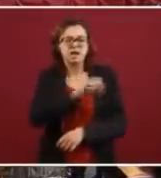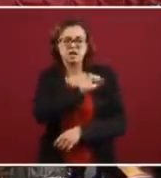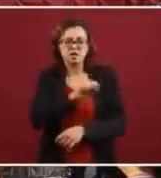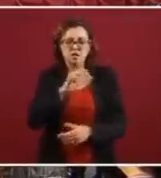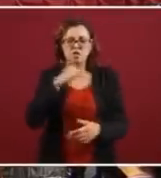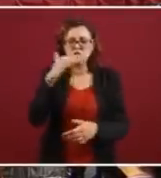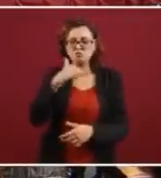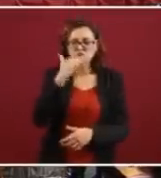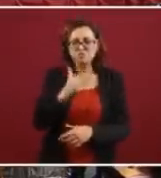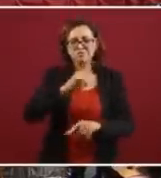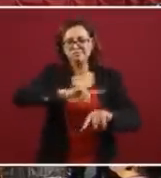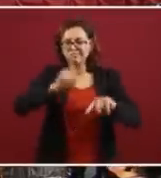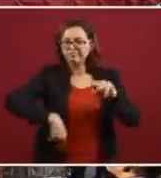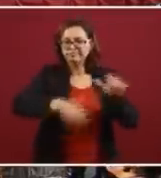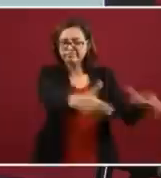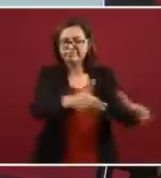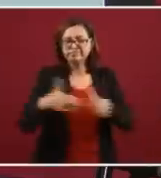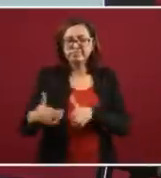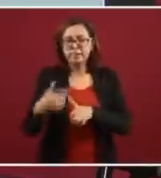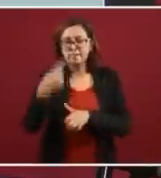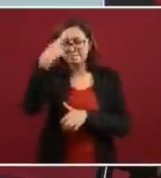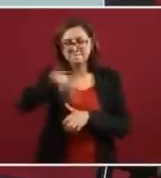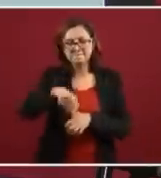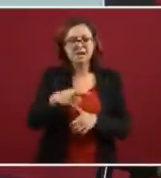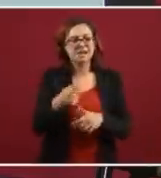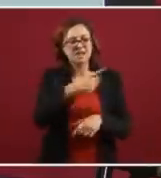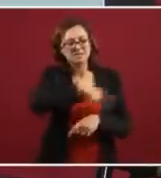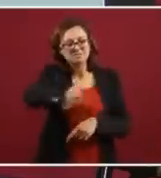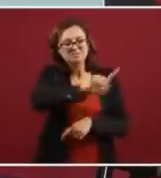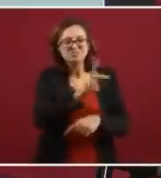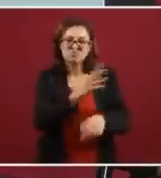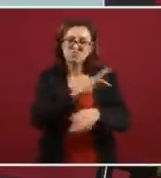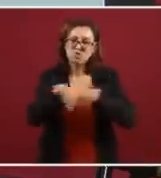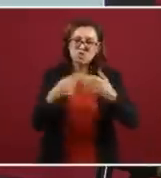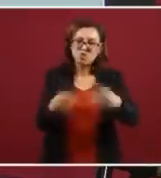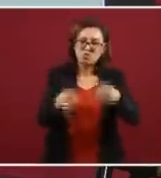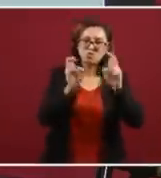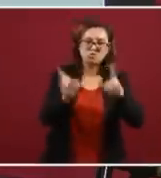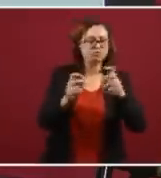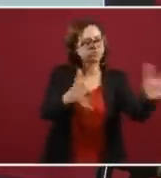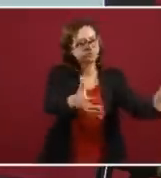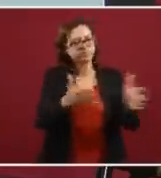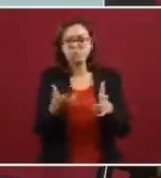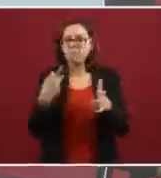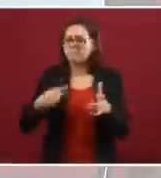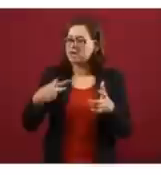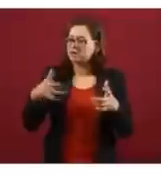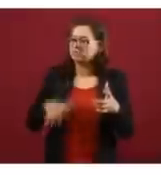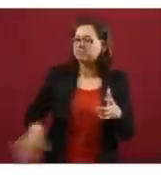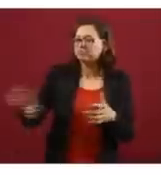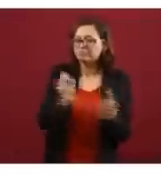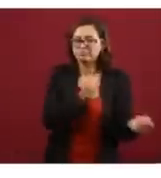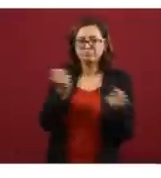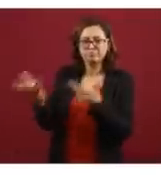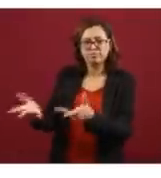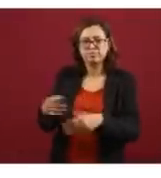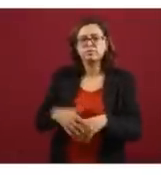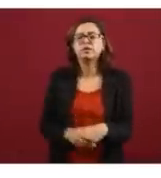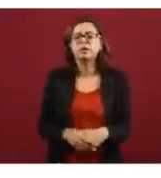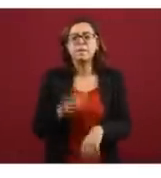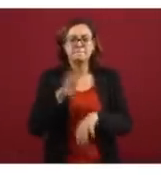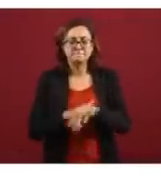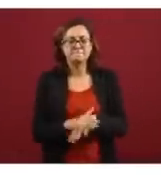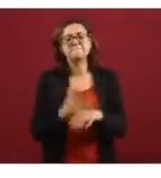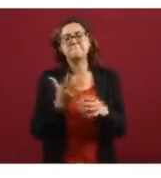22 constitucional para devolver al pueblo lo robado. Se amplían los casos de procedencia